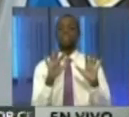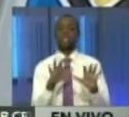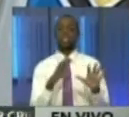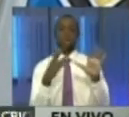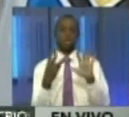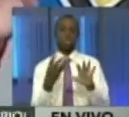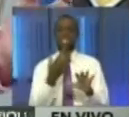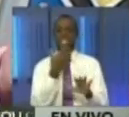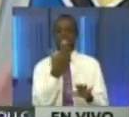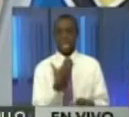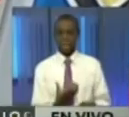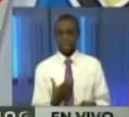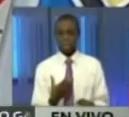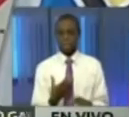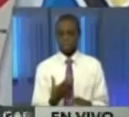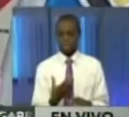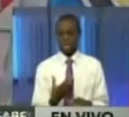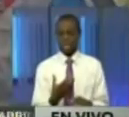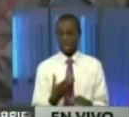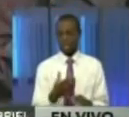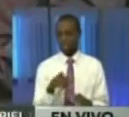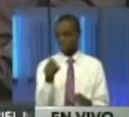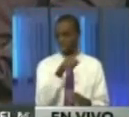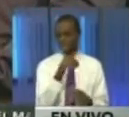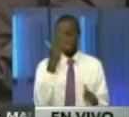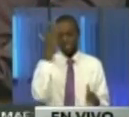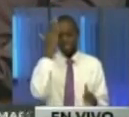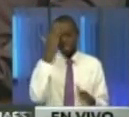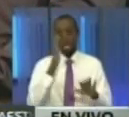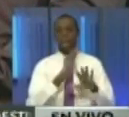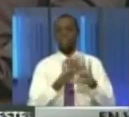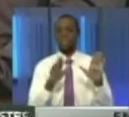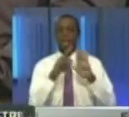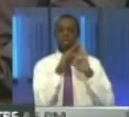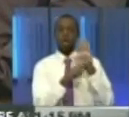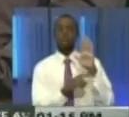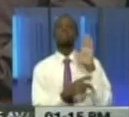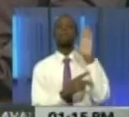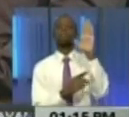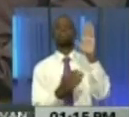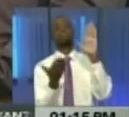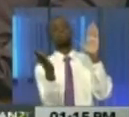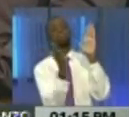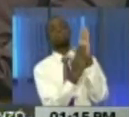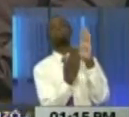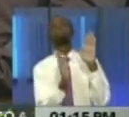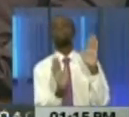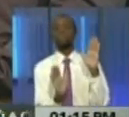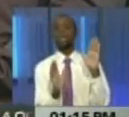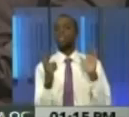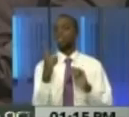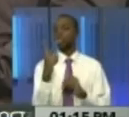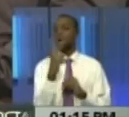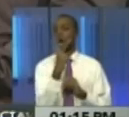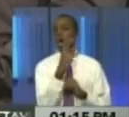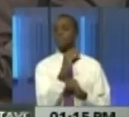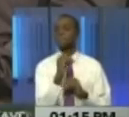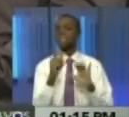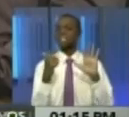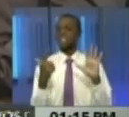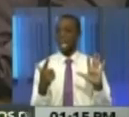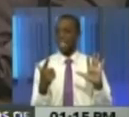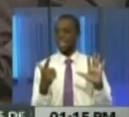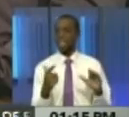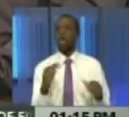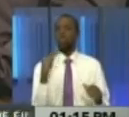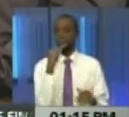ustedes, estoy completamente segura, conocen a cabalidad, conocen perfectamente. Esa es la norma con